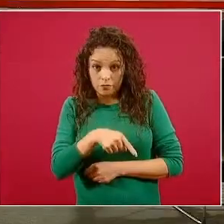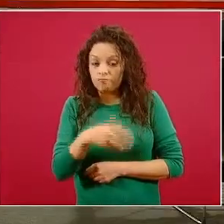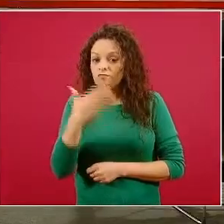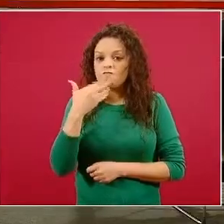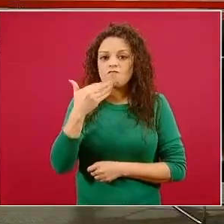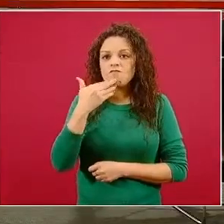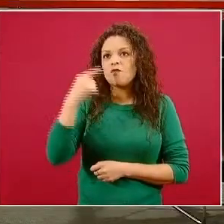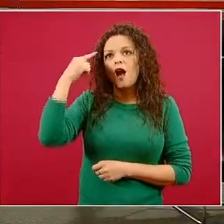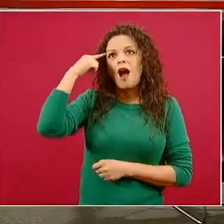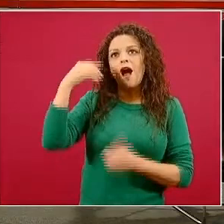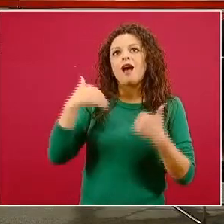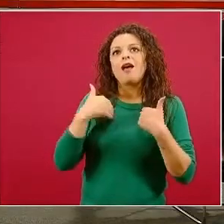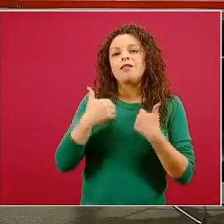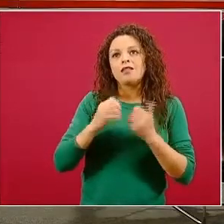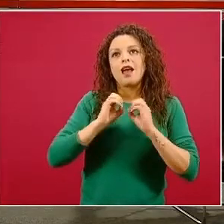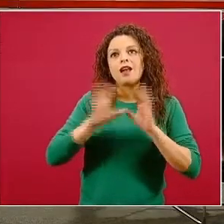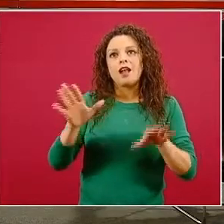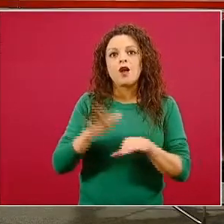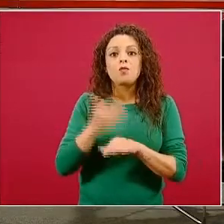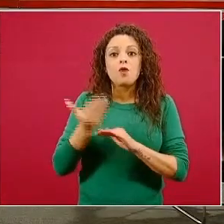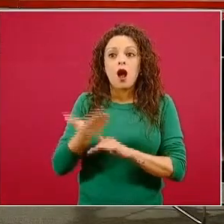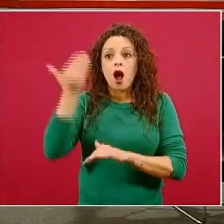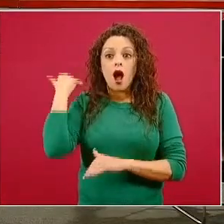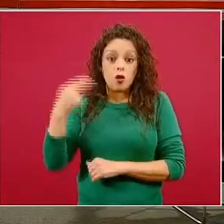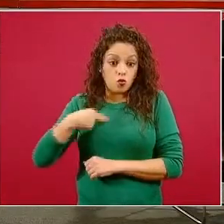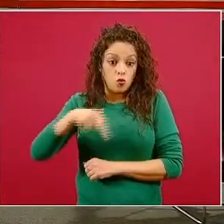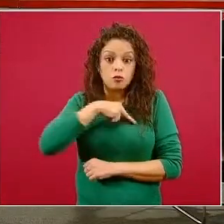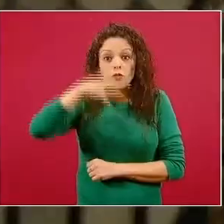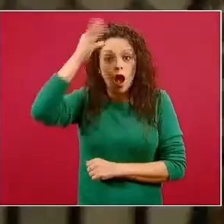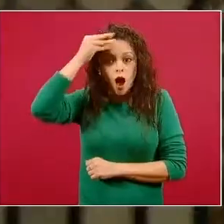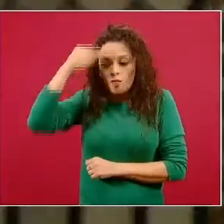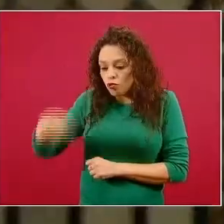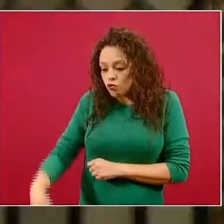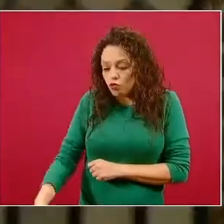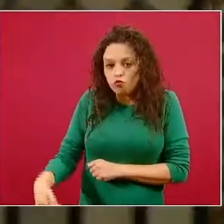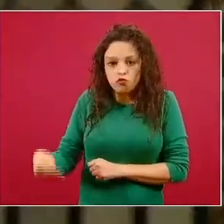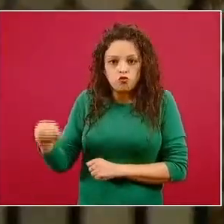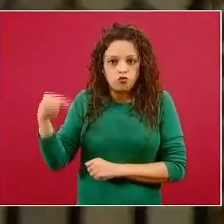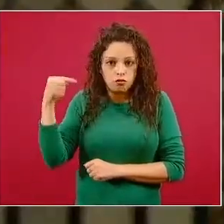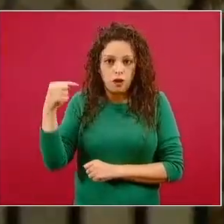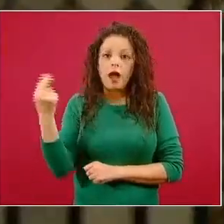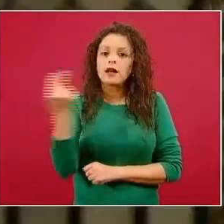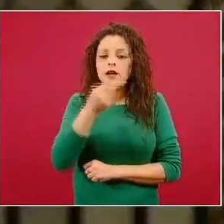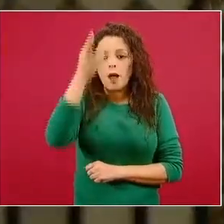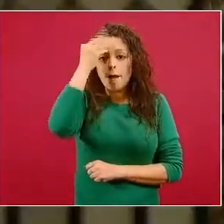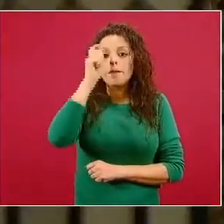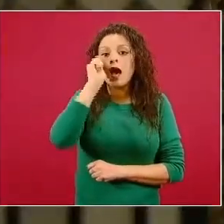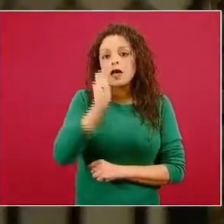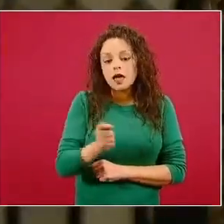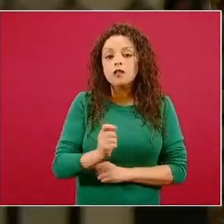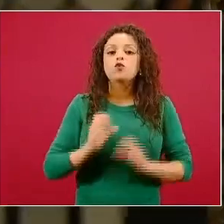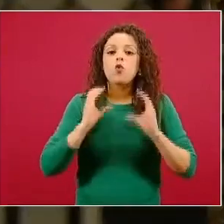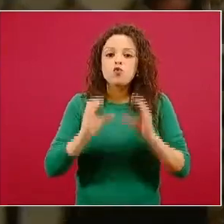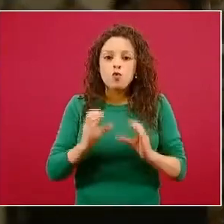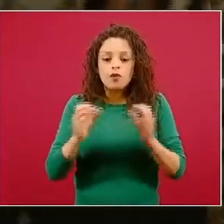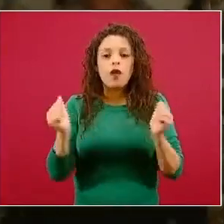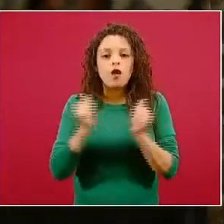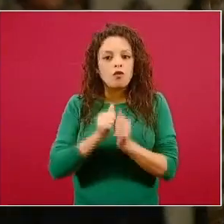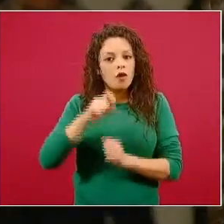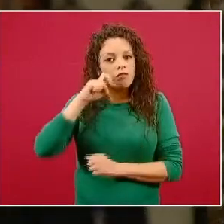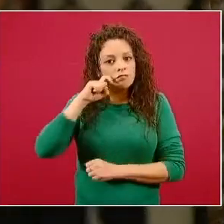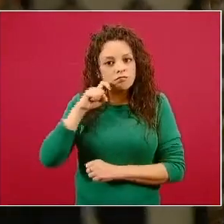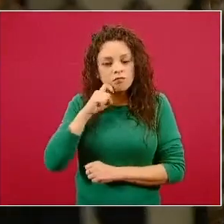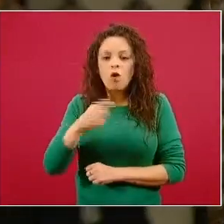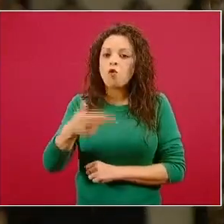que nosotros aprendimos pues desde el principio, ¿no? De que había que tener sexo seguro, de que el uso del